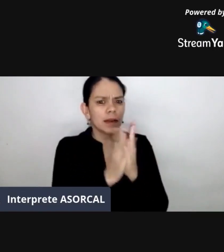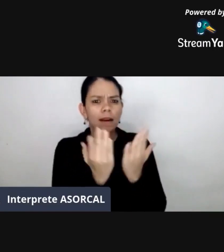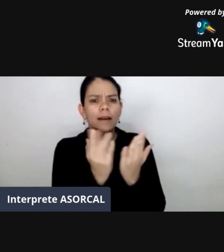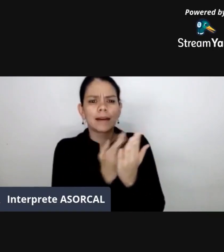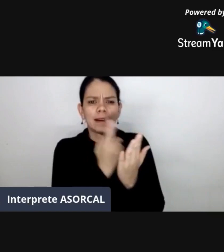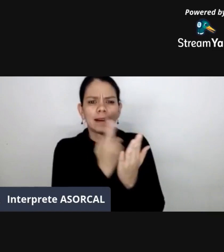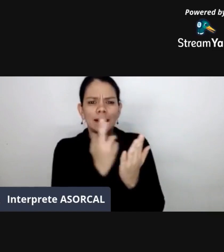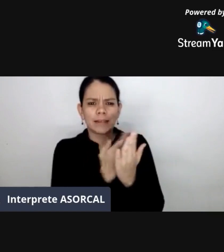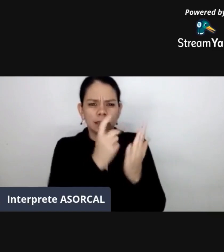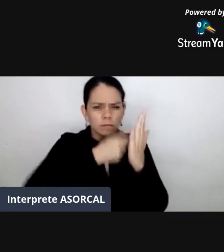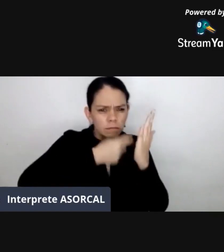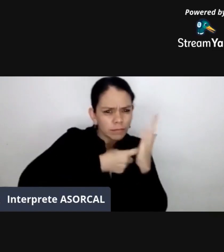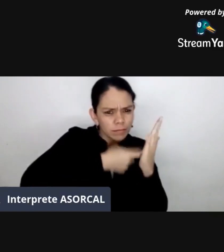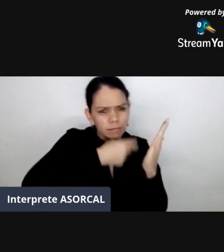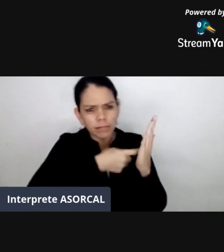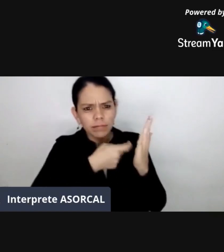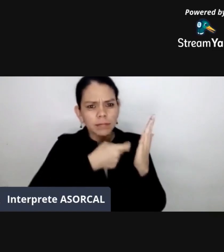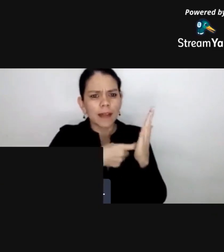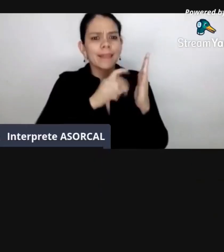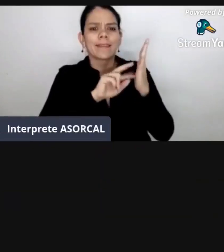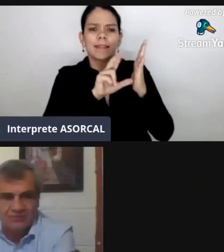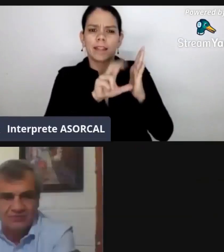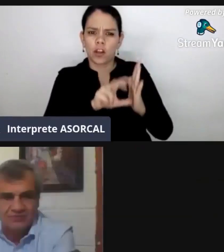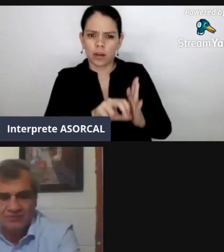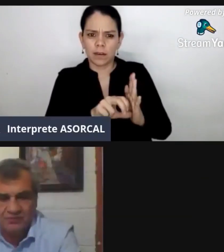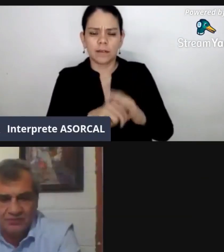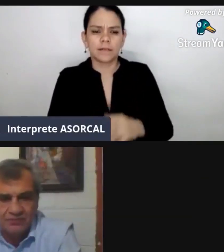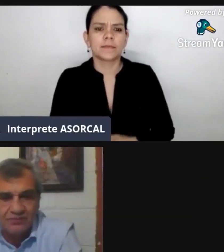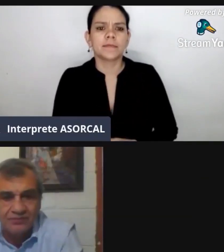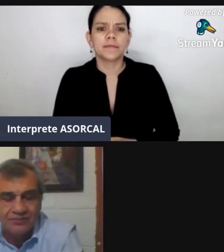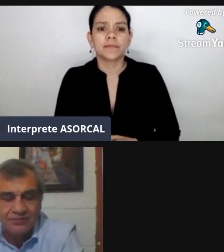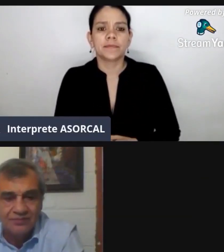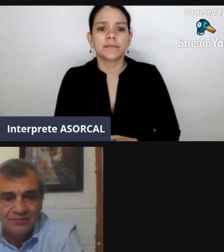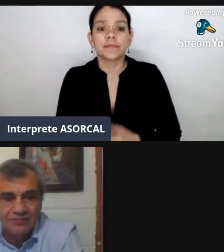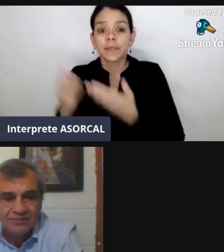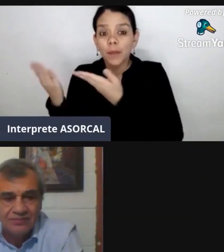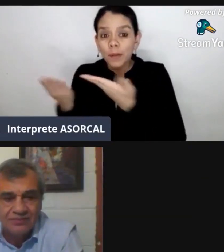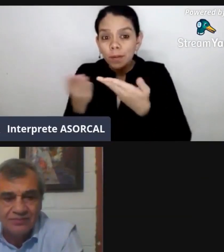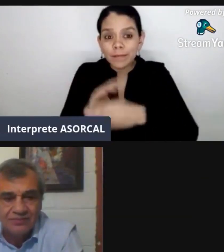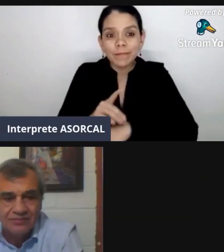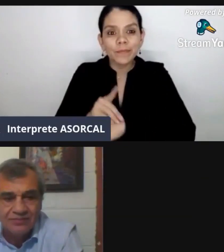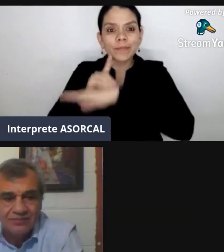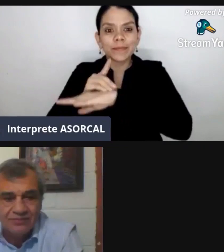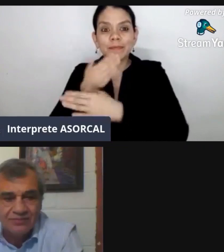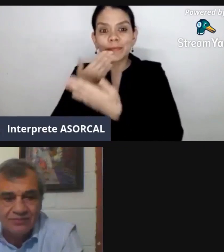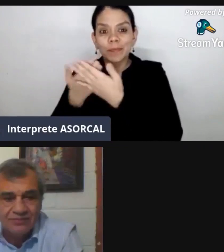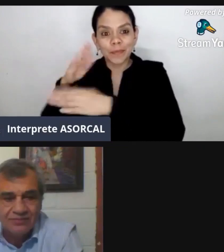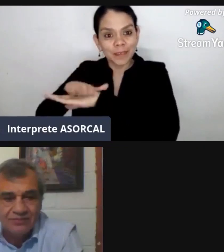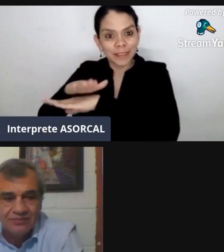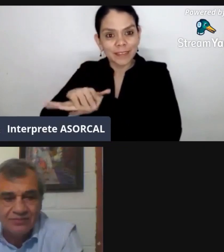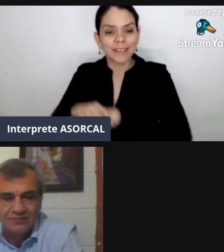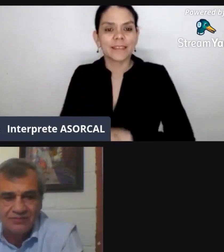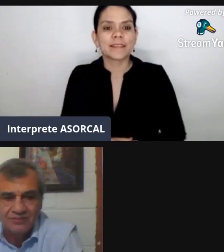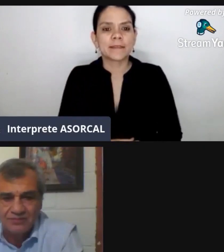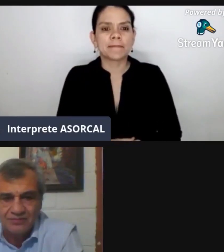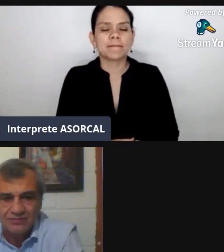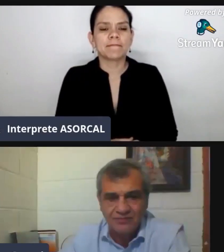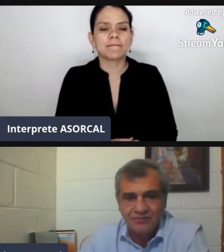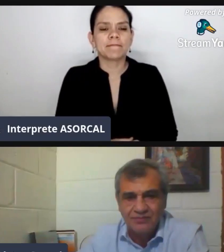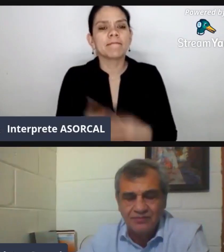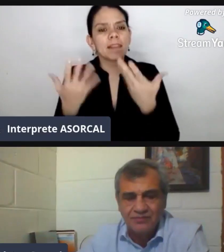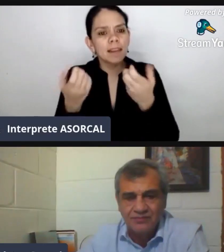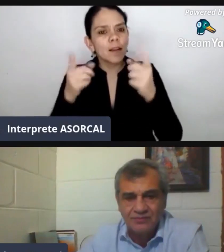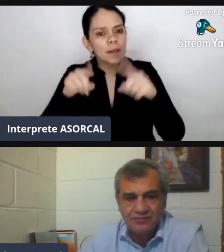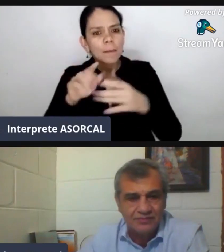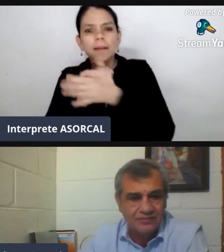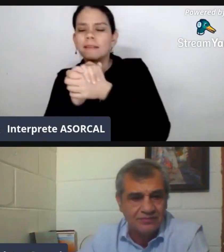Doctor Héctor Greni, muy buenas tardes. Y antes de darle paso a usted, quiero también saludar a nuestra gerente del